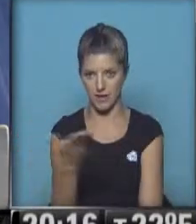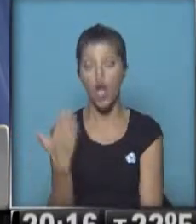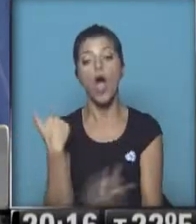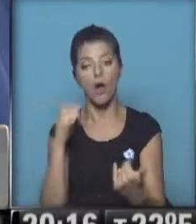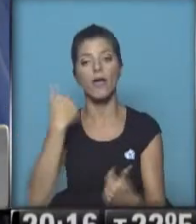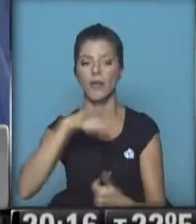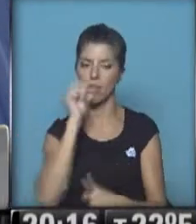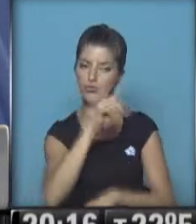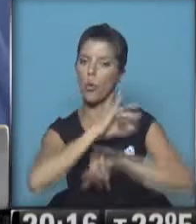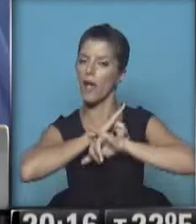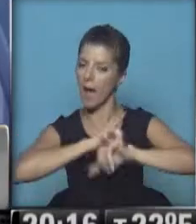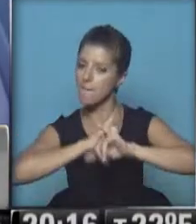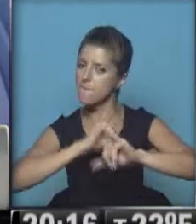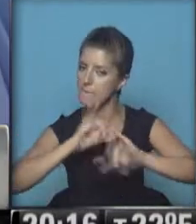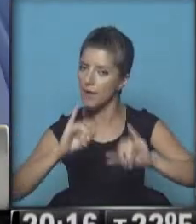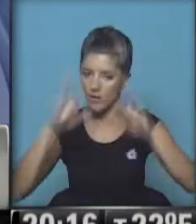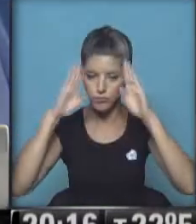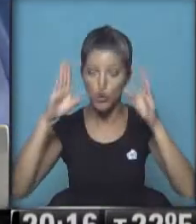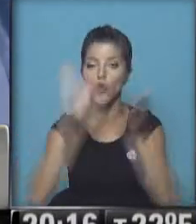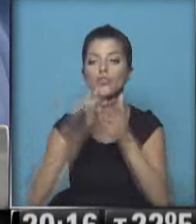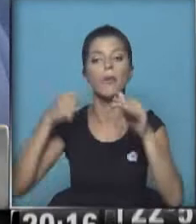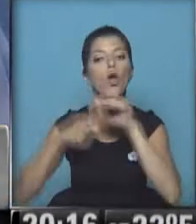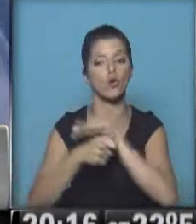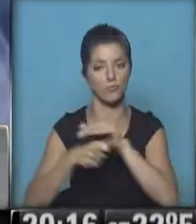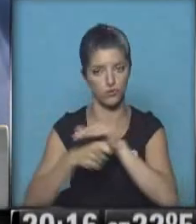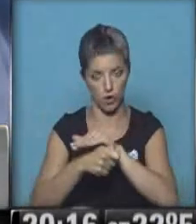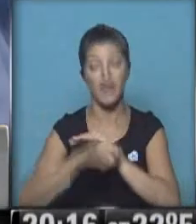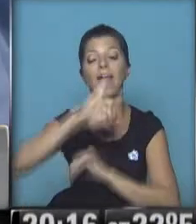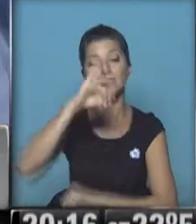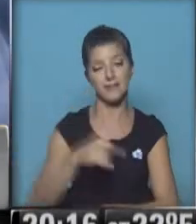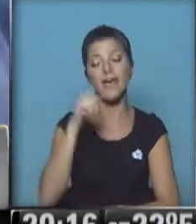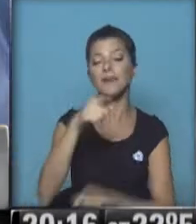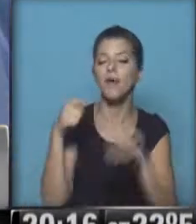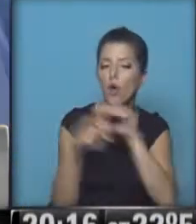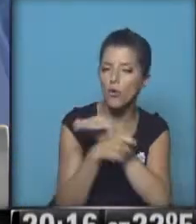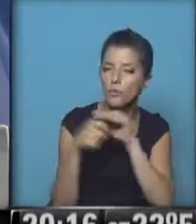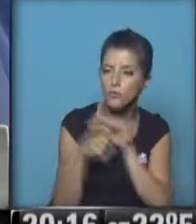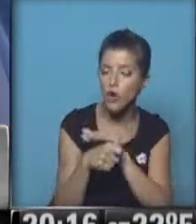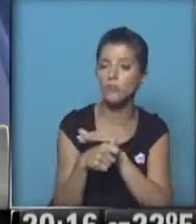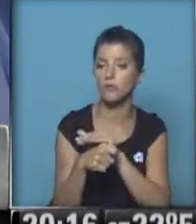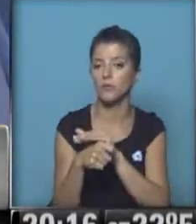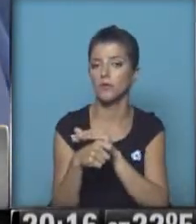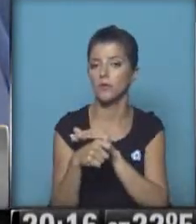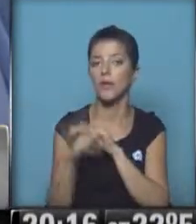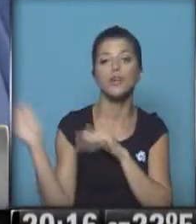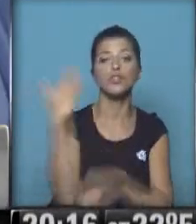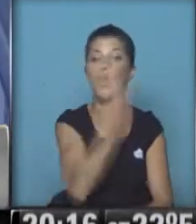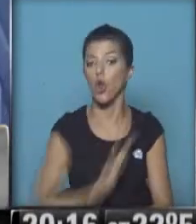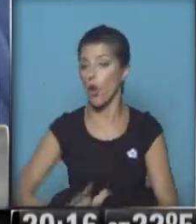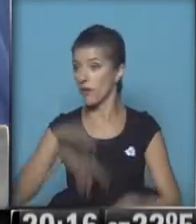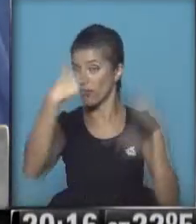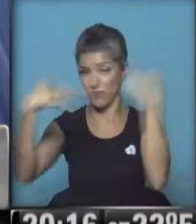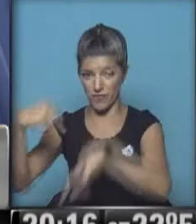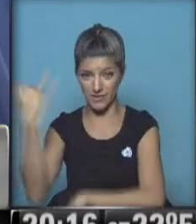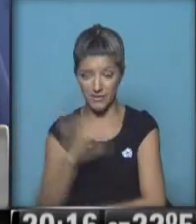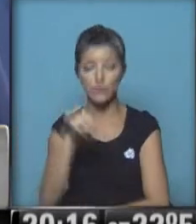parte de la campaña electoral tuvo que ver con la corrupción. Sí, la corrupción que atraviesa prácticamente a todos los gobiernos, sino fíjense